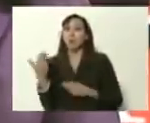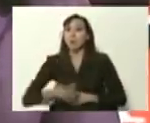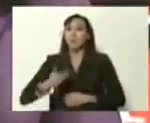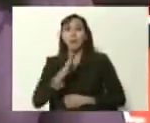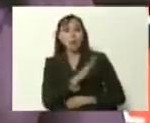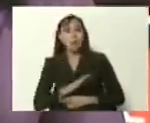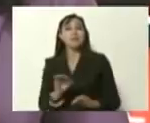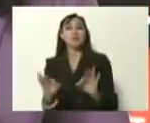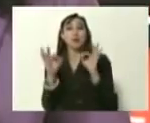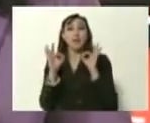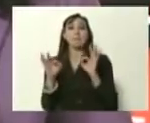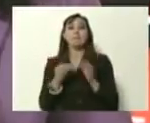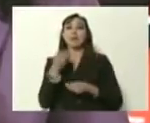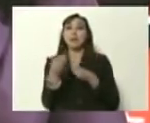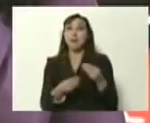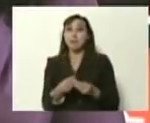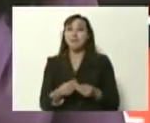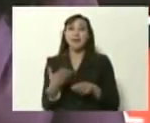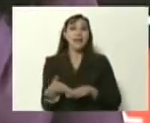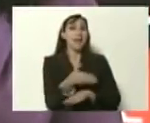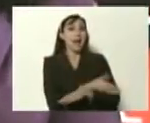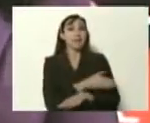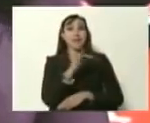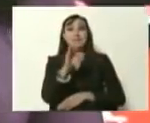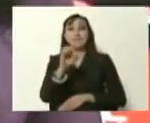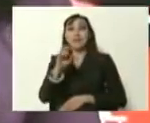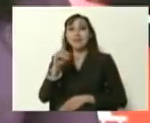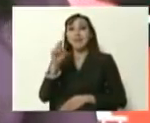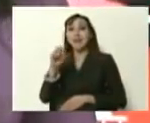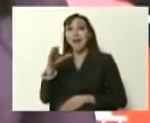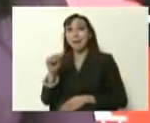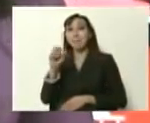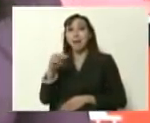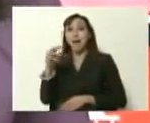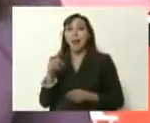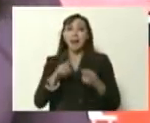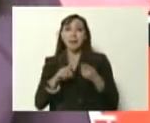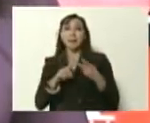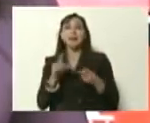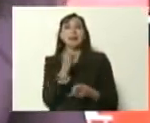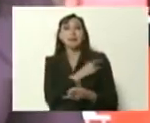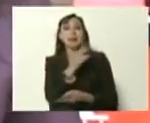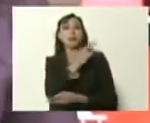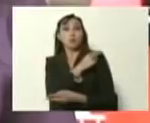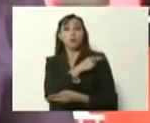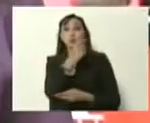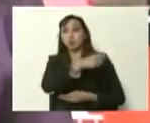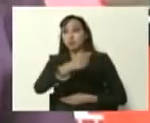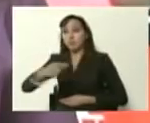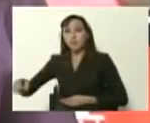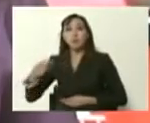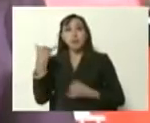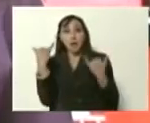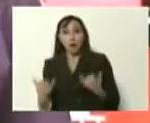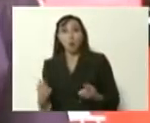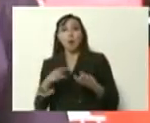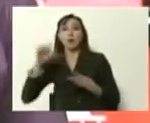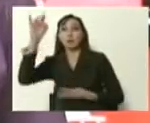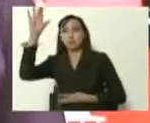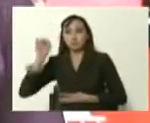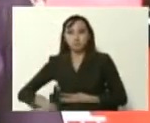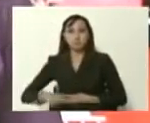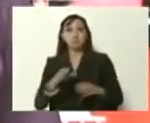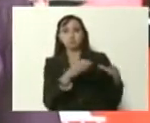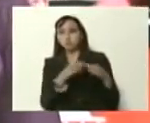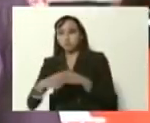comisión especial. Primero fue con Fedecámaras, luego con rectoras y rectoras de las universidades y en este tercer encuentro fue con las